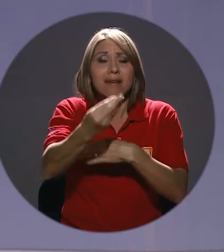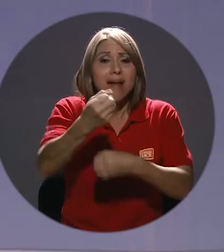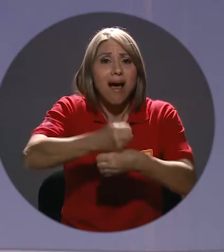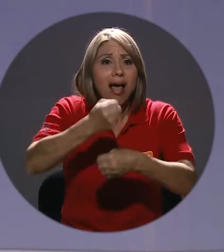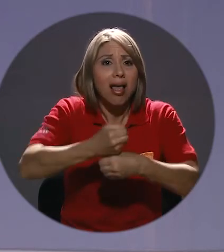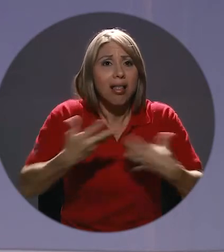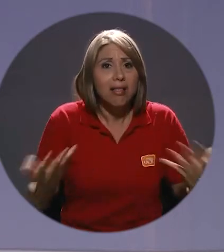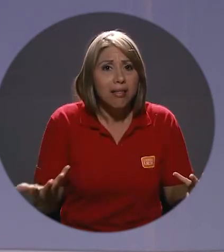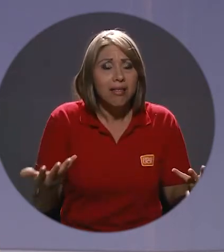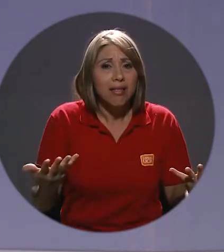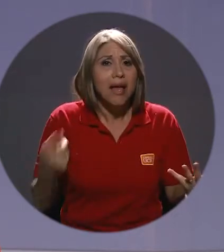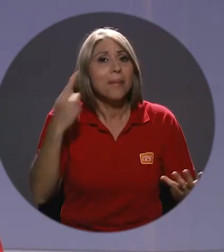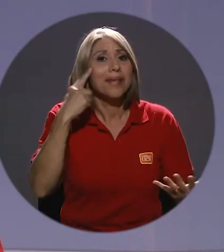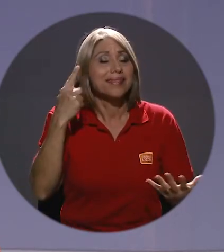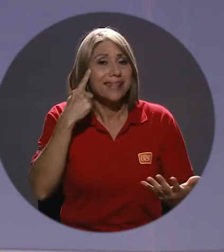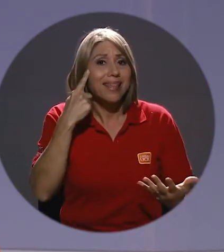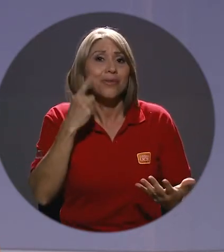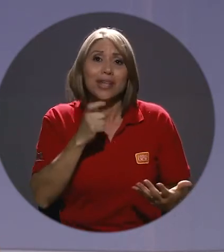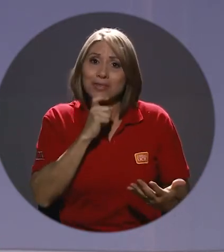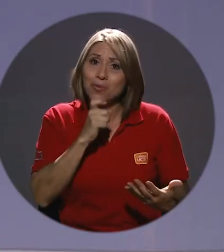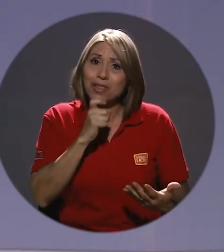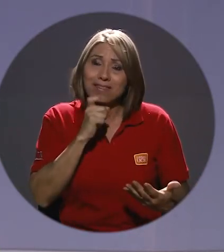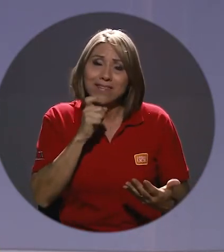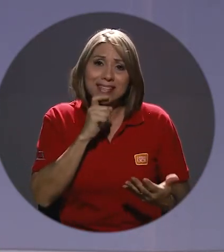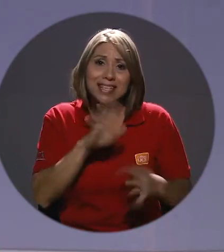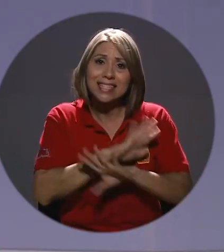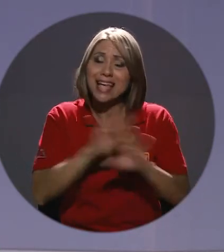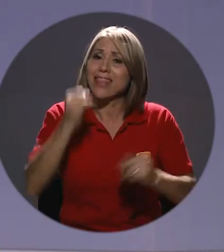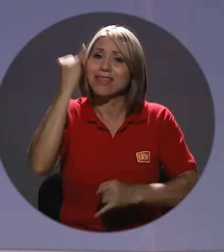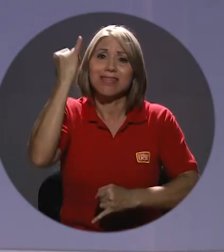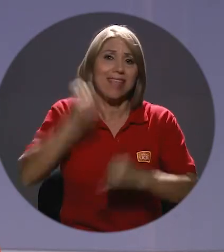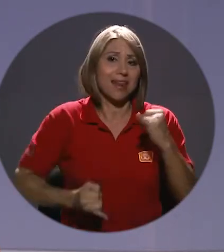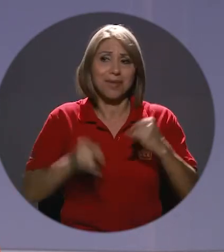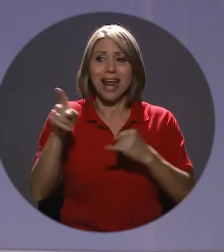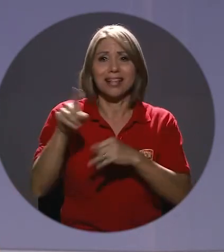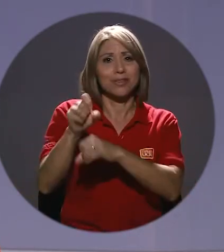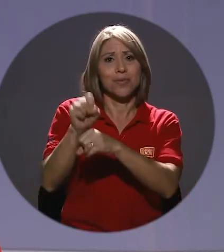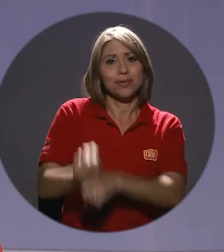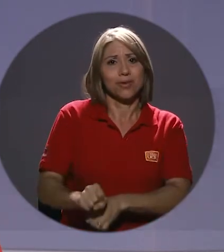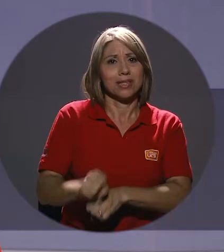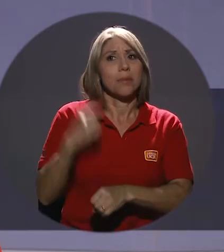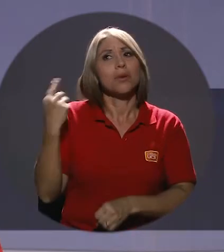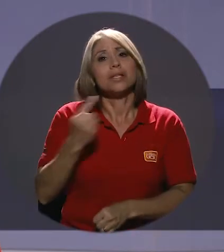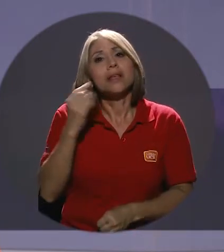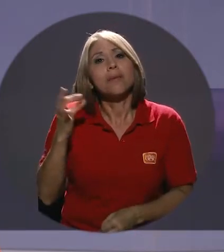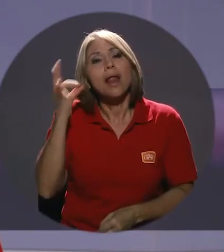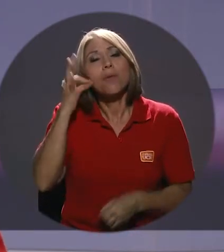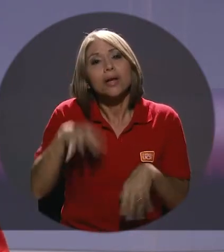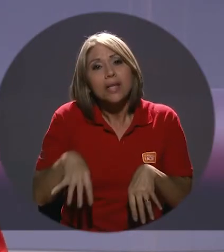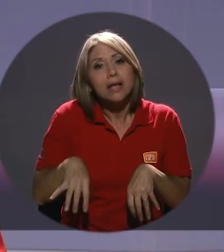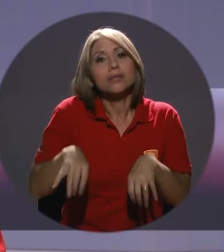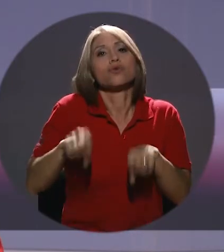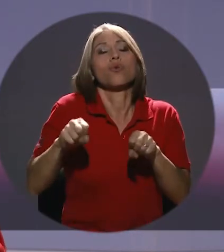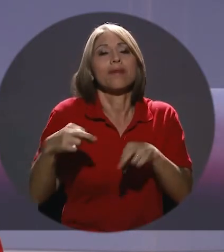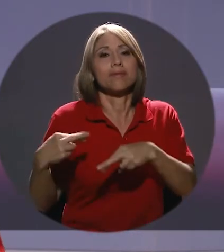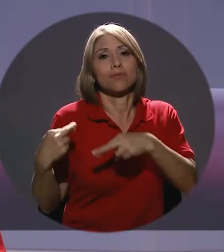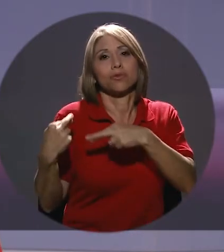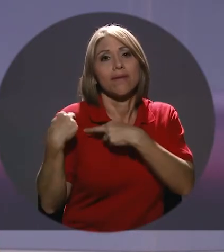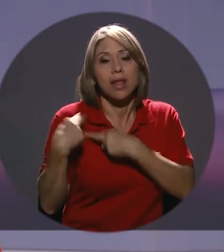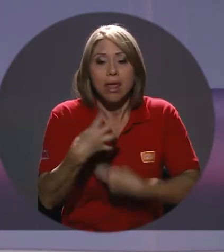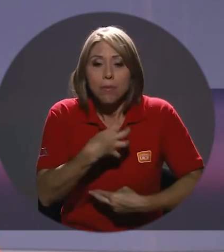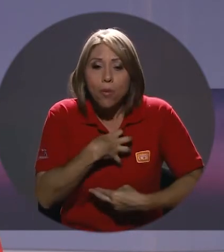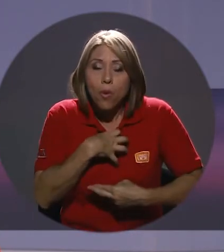considerando que es muy difícil romper en corto plazo, ¿verdad?, estos patrones donde las mujeres son las que asumen, como mencionaba doña Pilar, como su